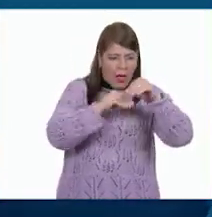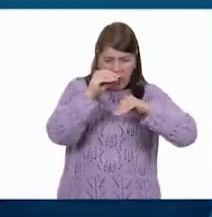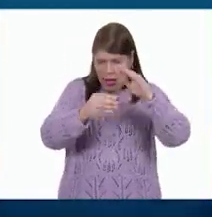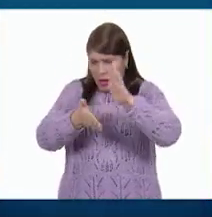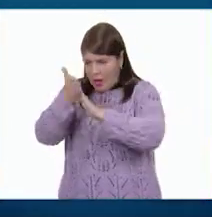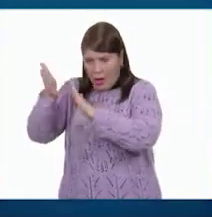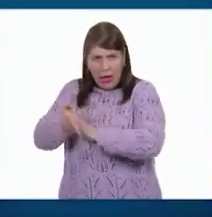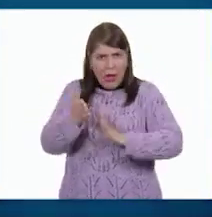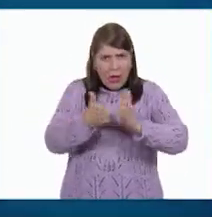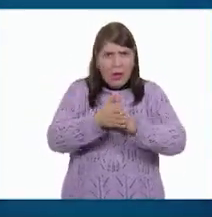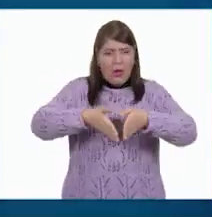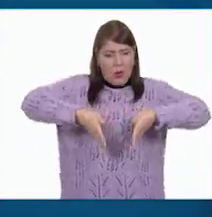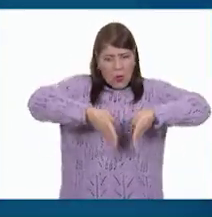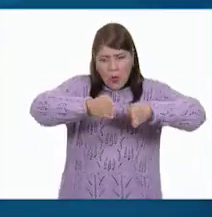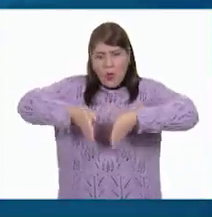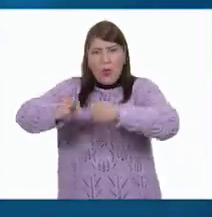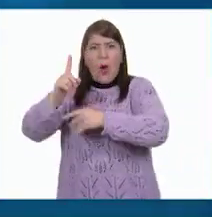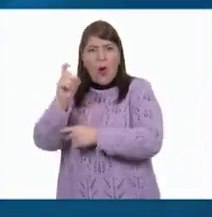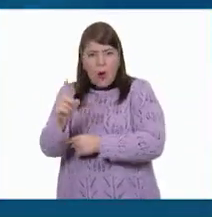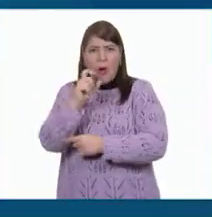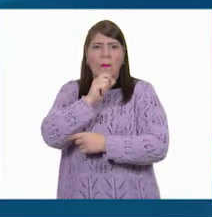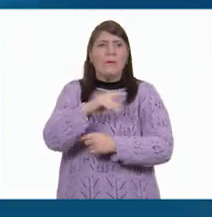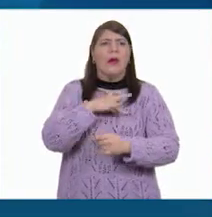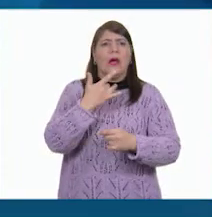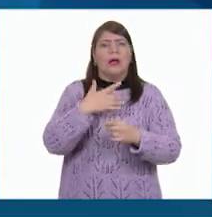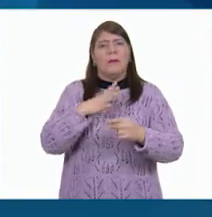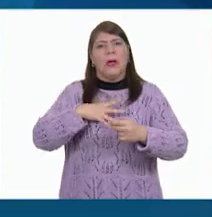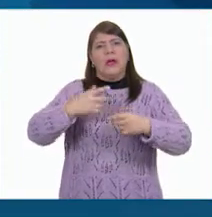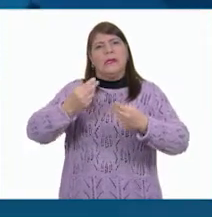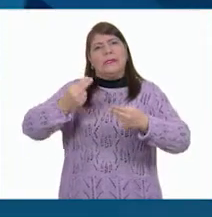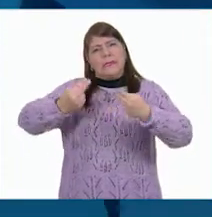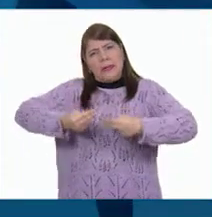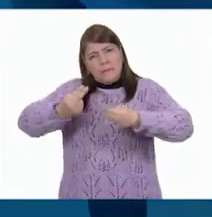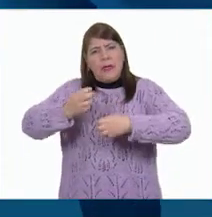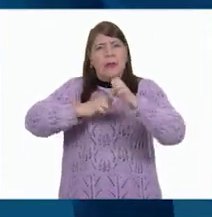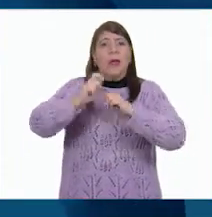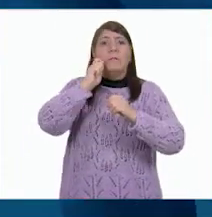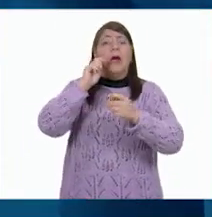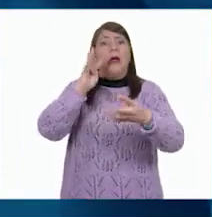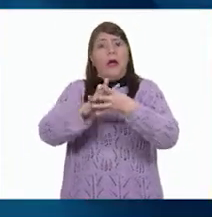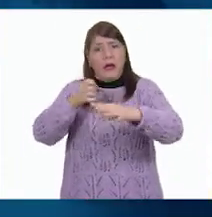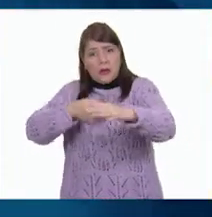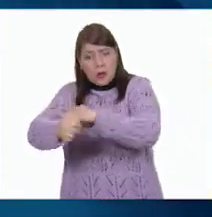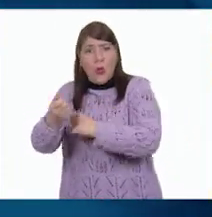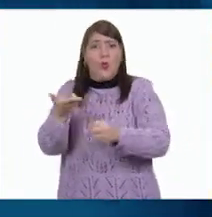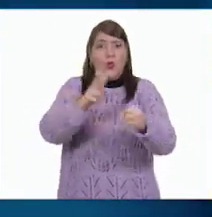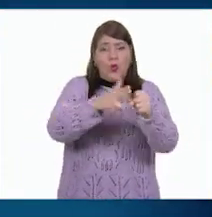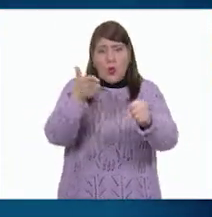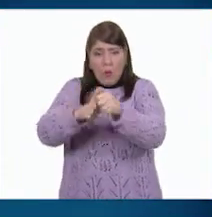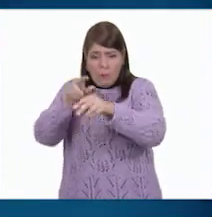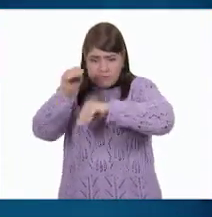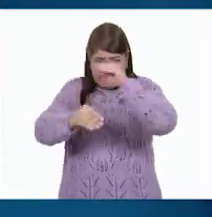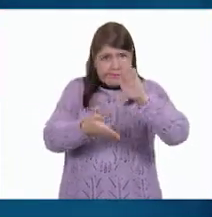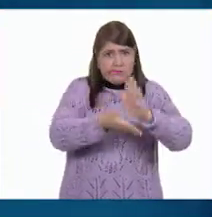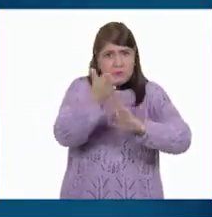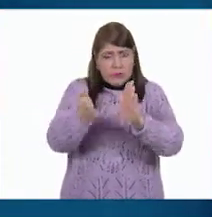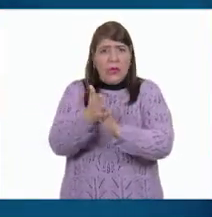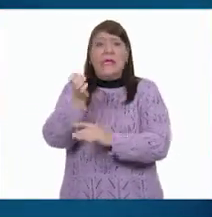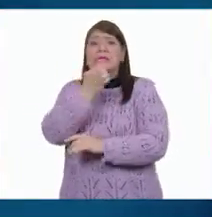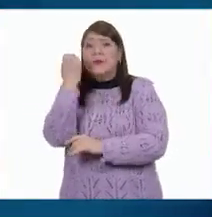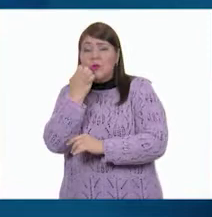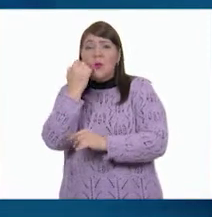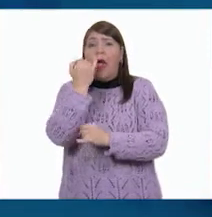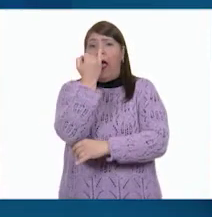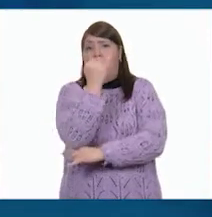públicas: acueducto, establecimientos mercantiles, penitenciarías, hospitales, escuelas, jardines